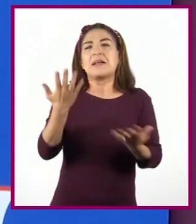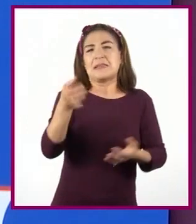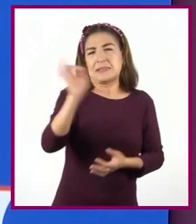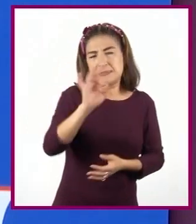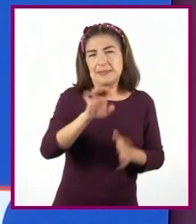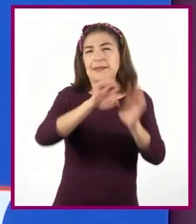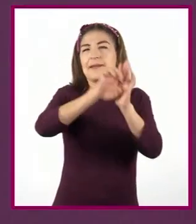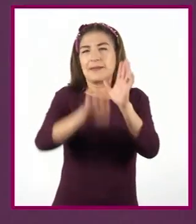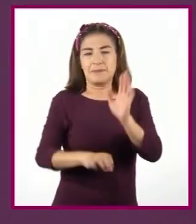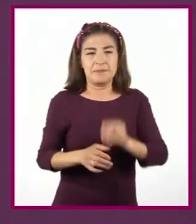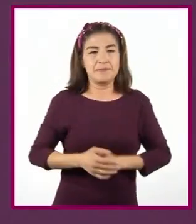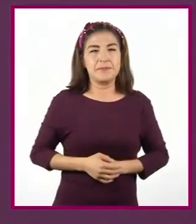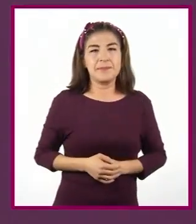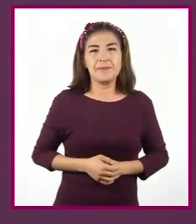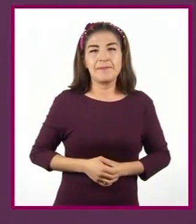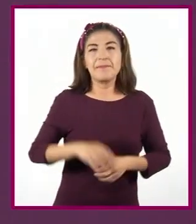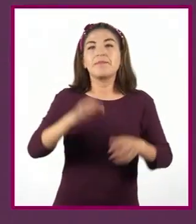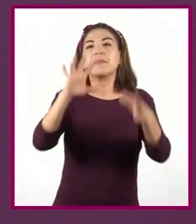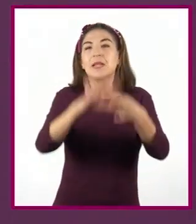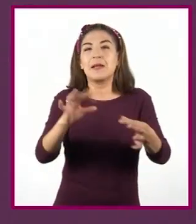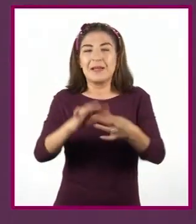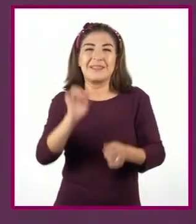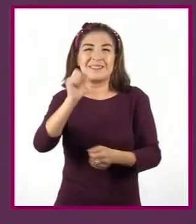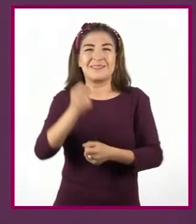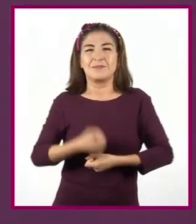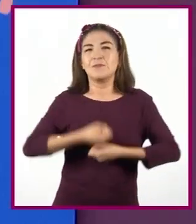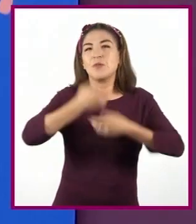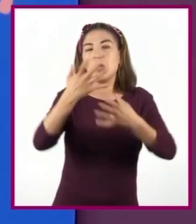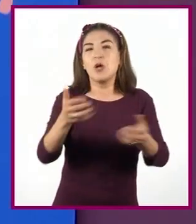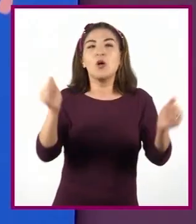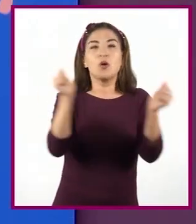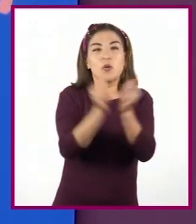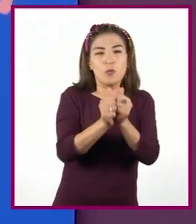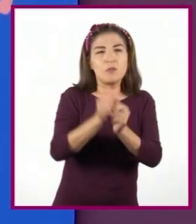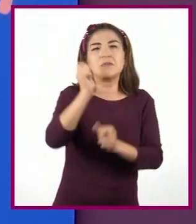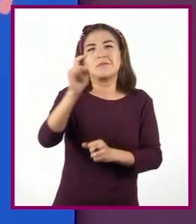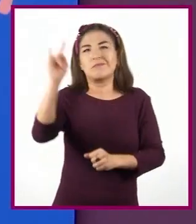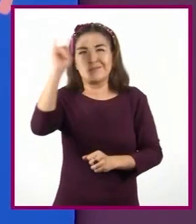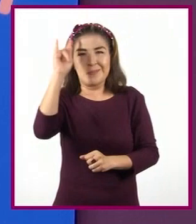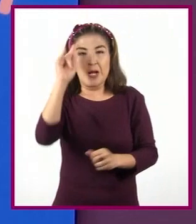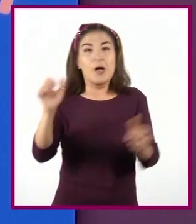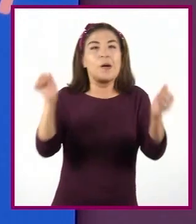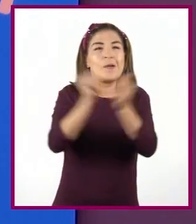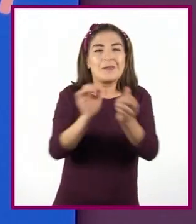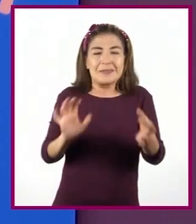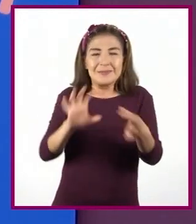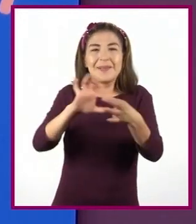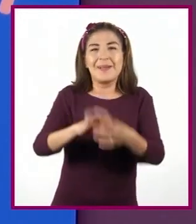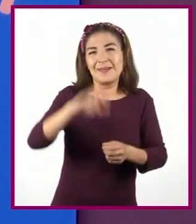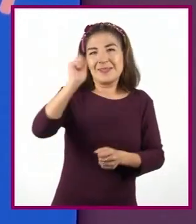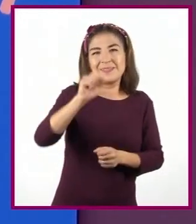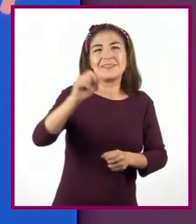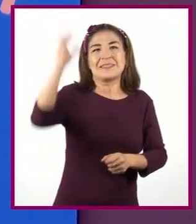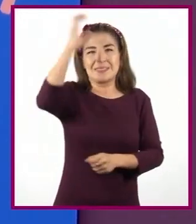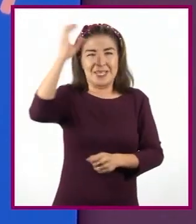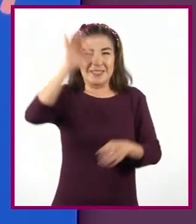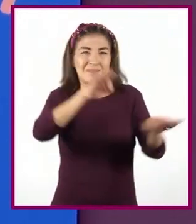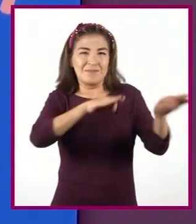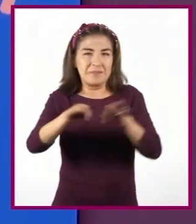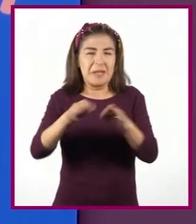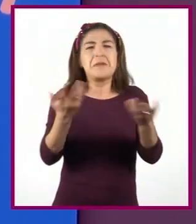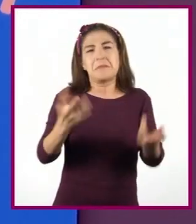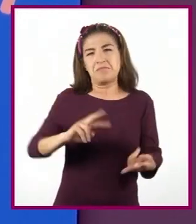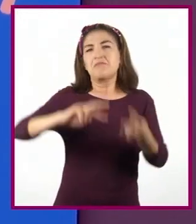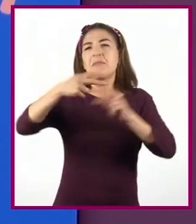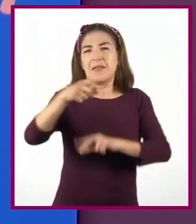por ejemplo, narraciones de ciencia ficción con toques de terror o de aventuras o viceversa. Para continuar con